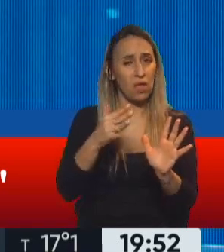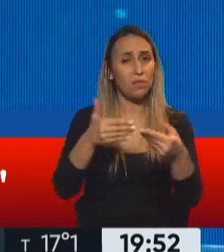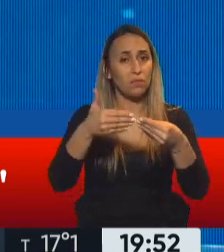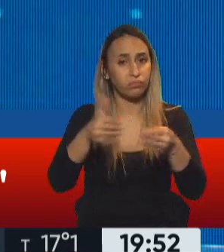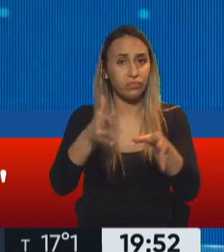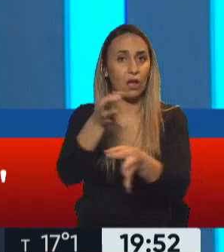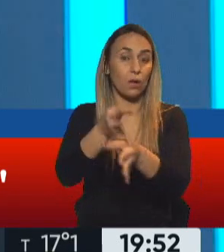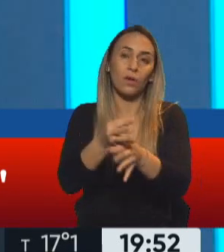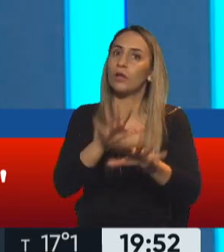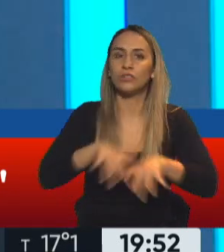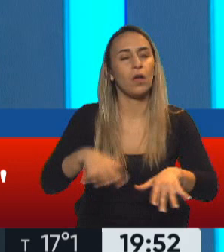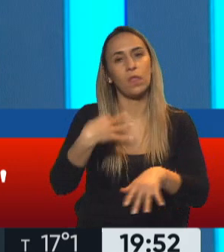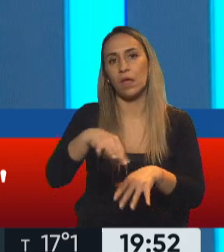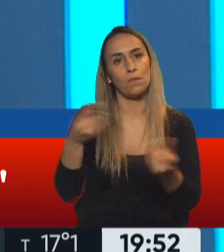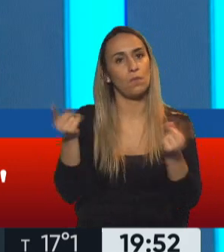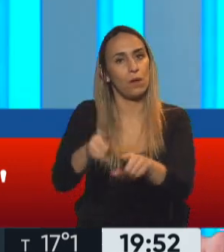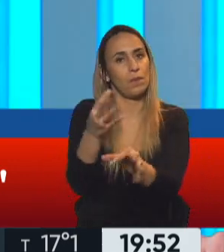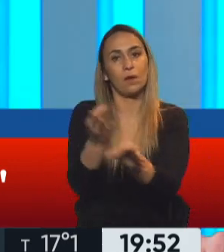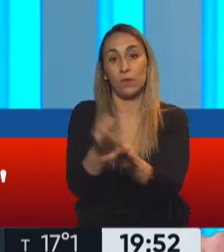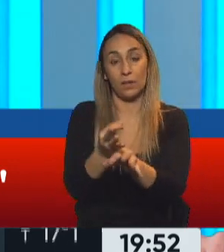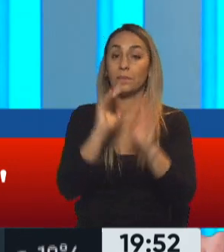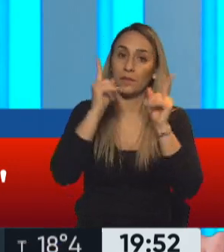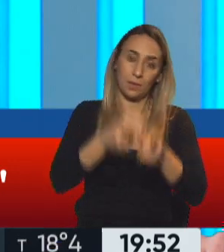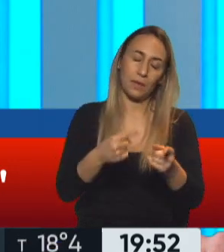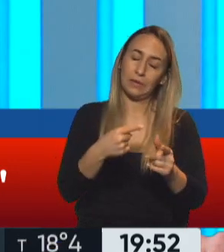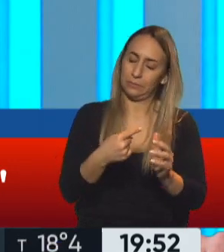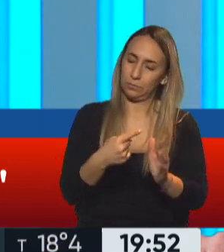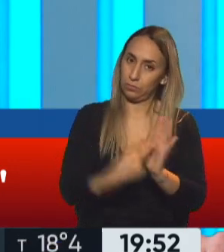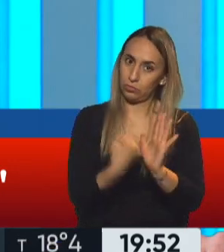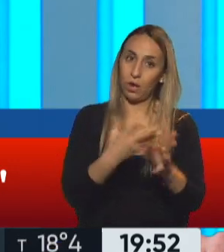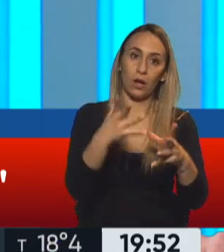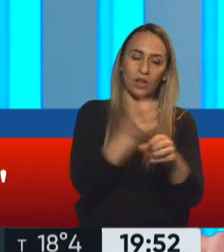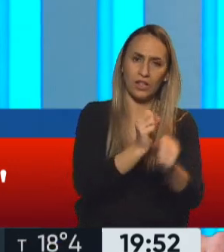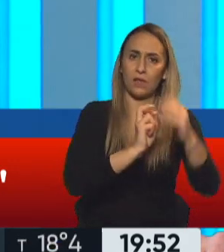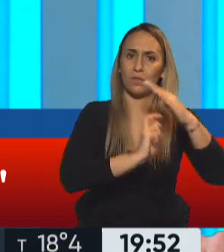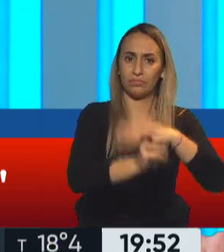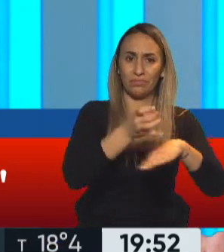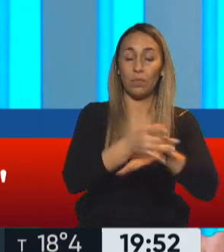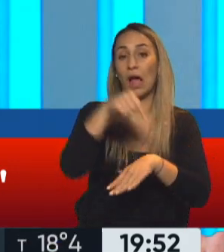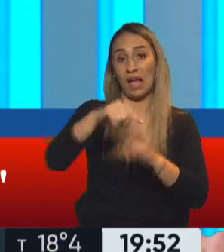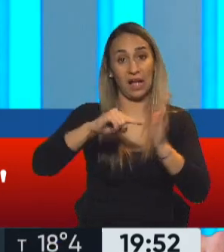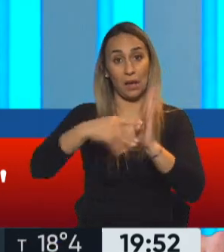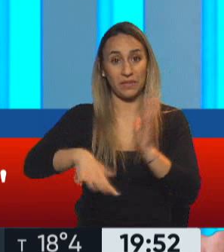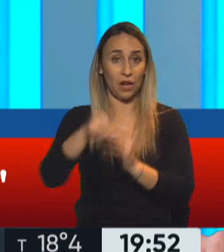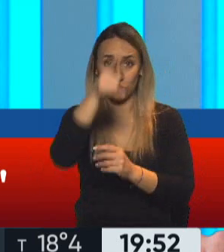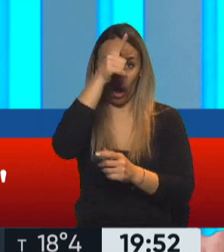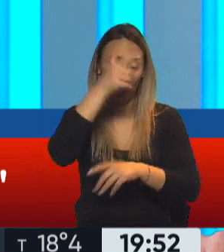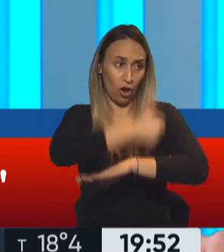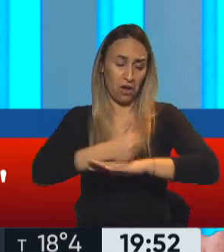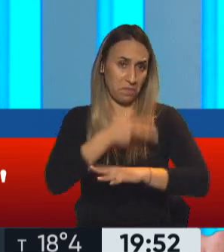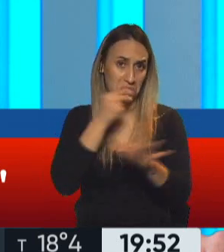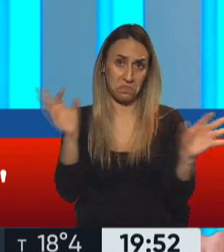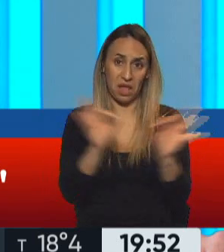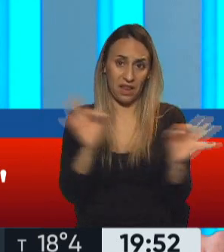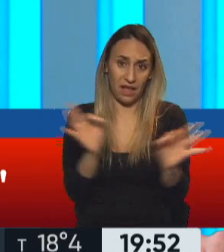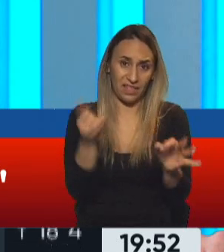volver a las clases. El transporte público igual es un tema, ¿no? Porque también están habilitando ampliaciones. Bueno, acá en Cava no hay controles y ya a esta altura